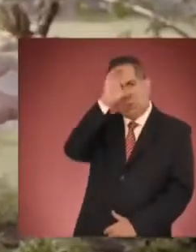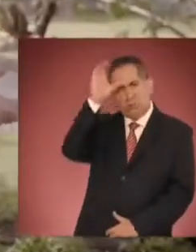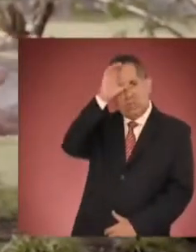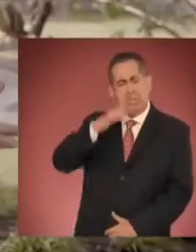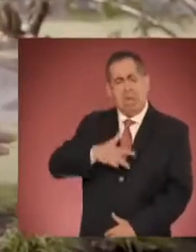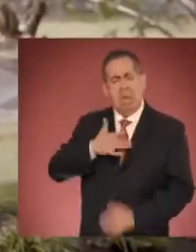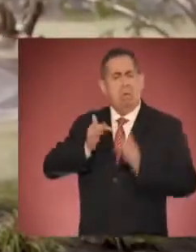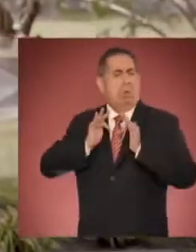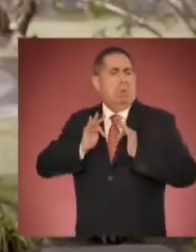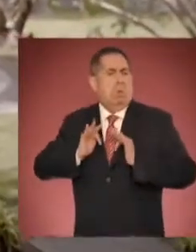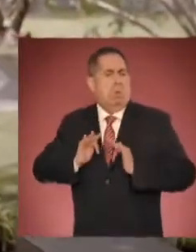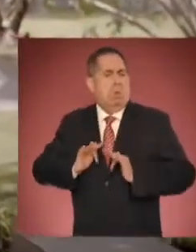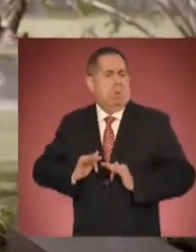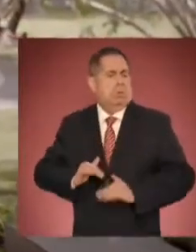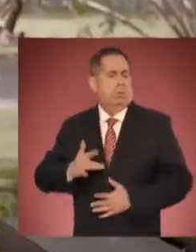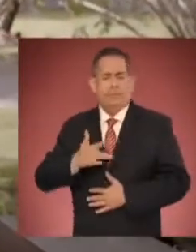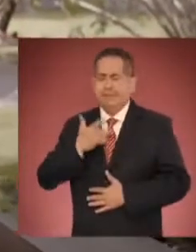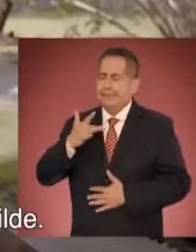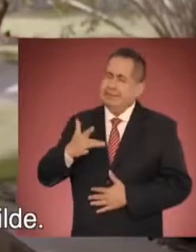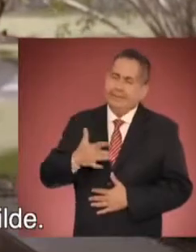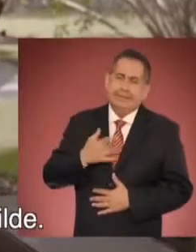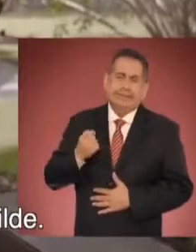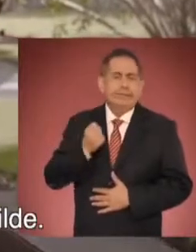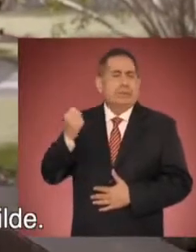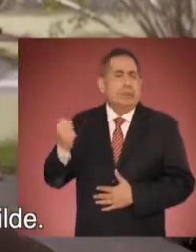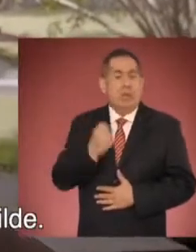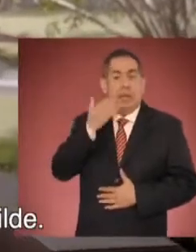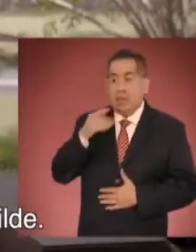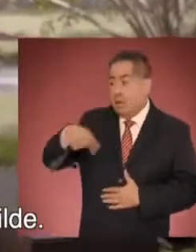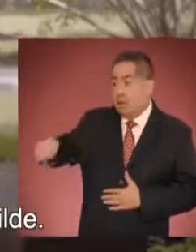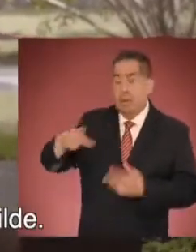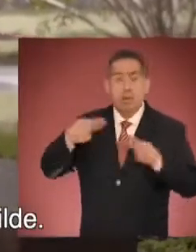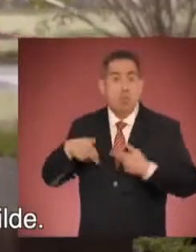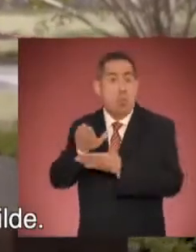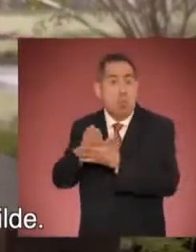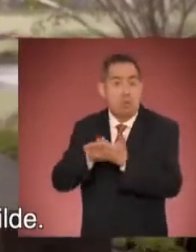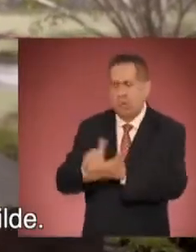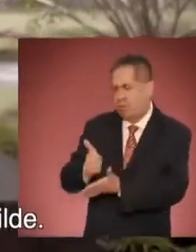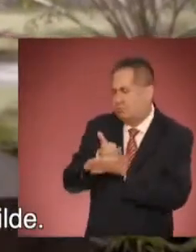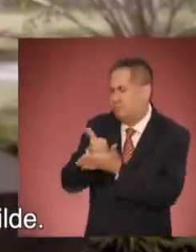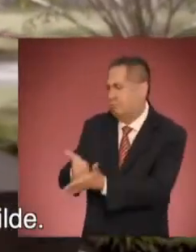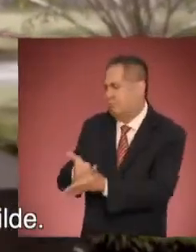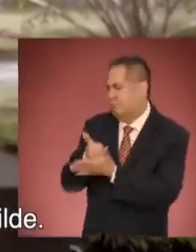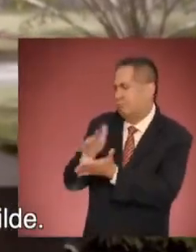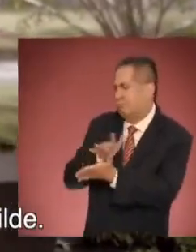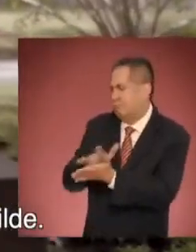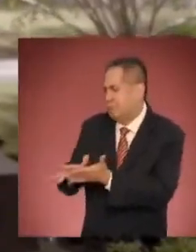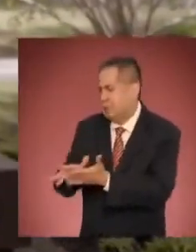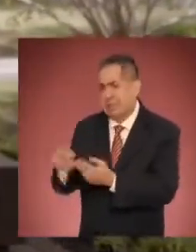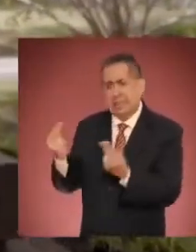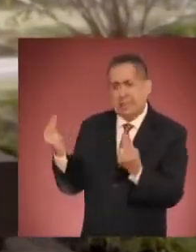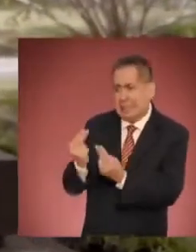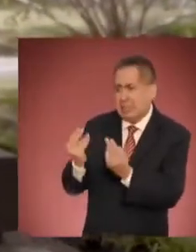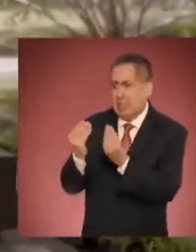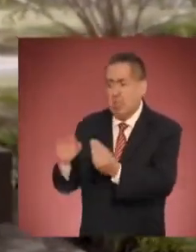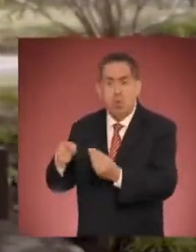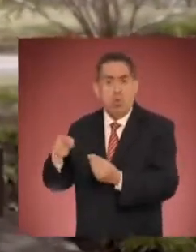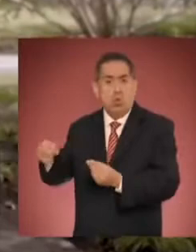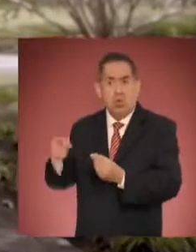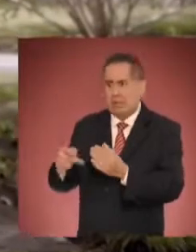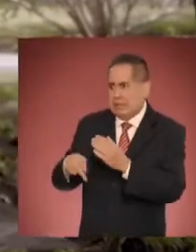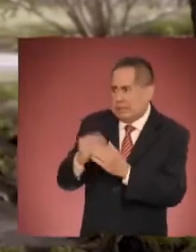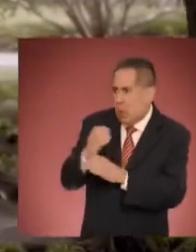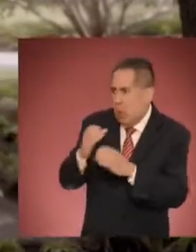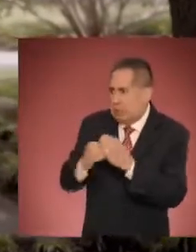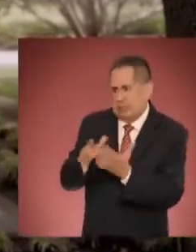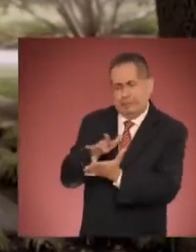Tenemos nuestra conciencia tranquila y la dicha enorme de estar ayudando a la gente humilde, a los más necesitados, a